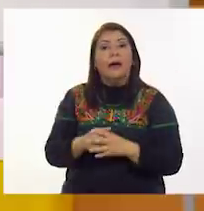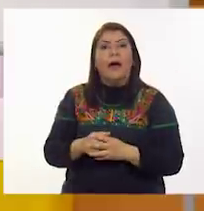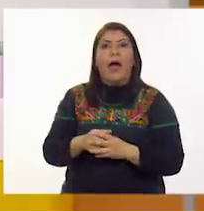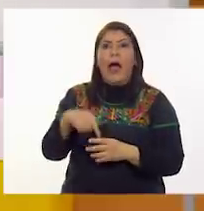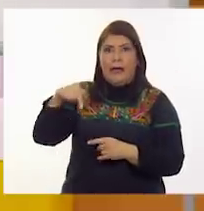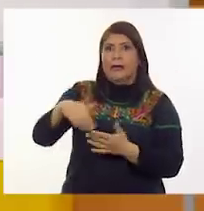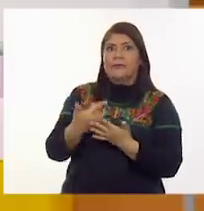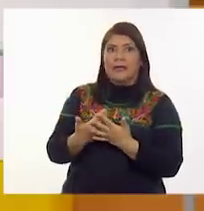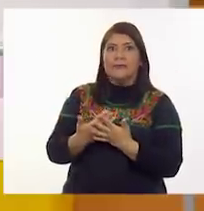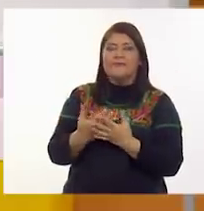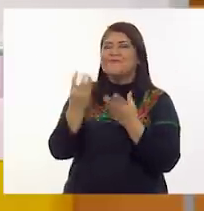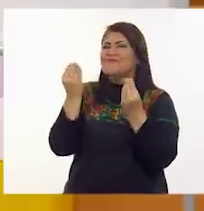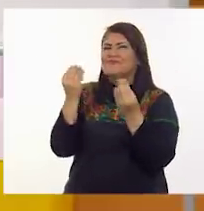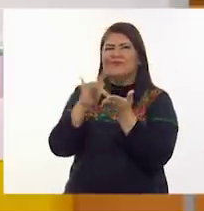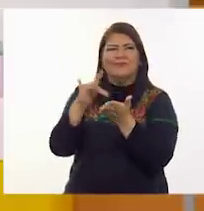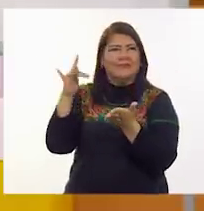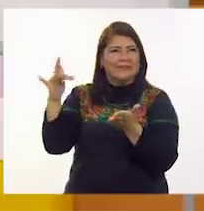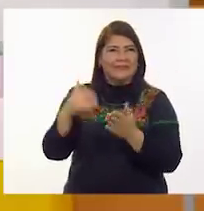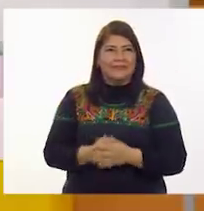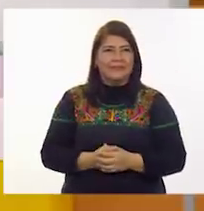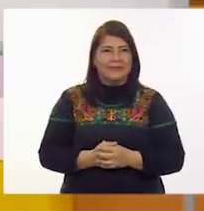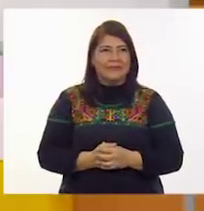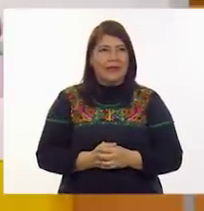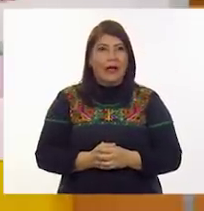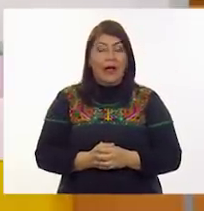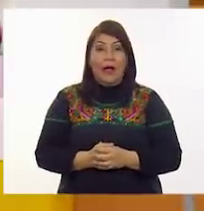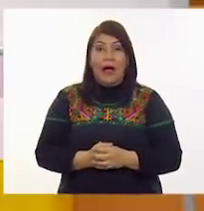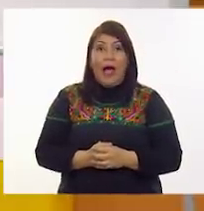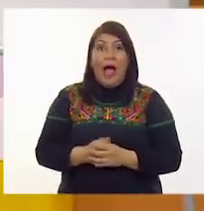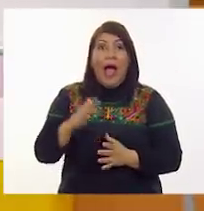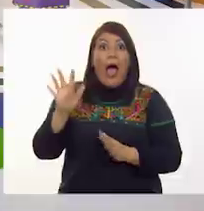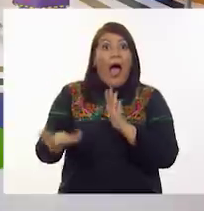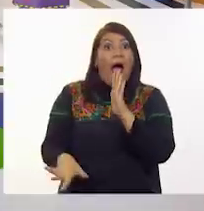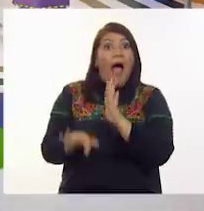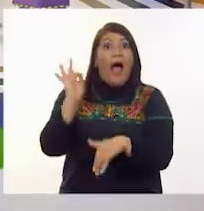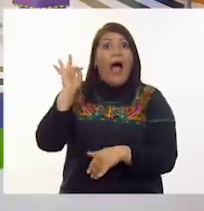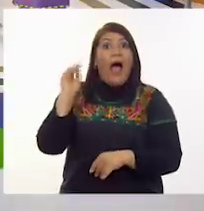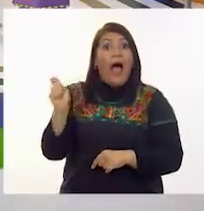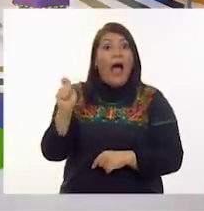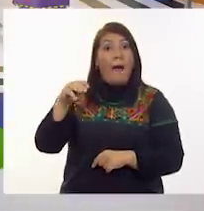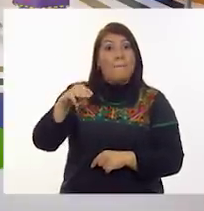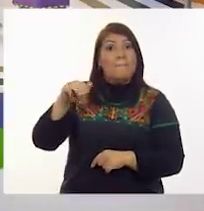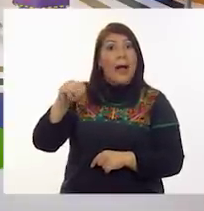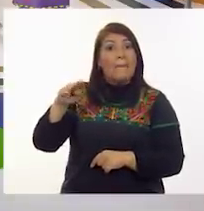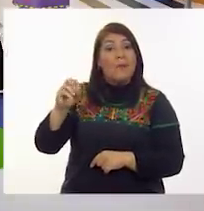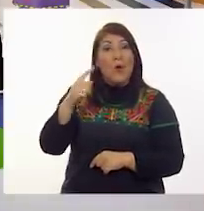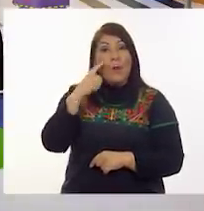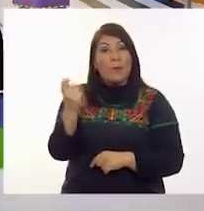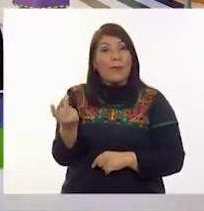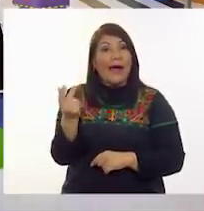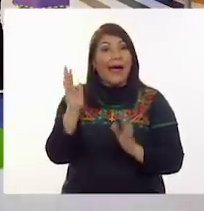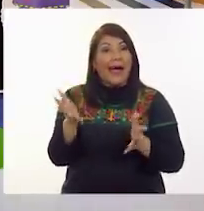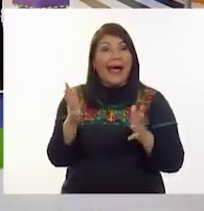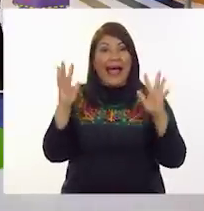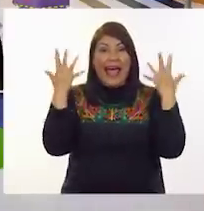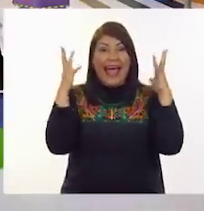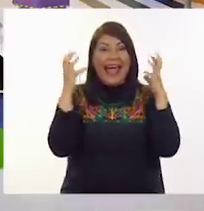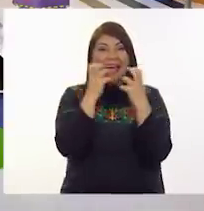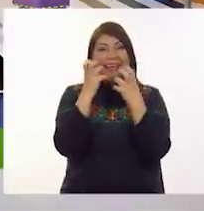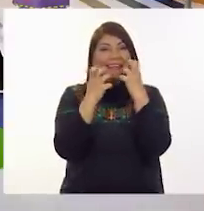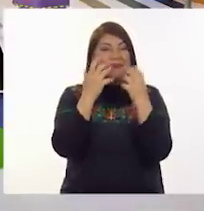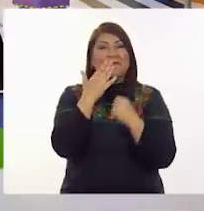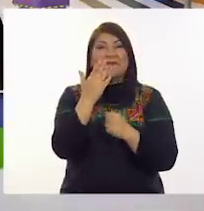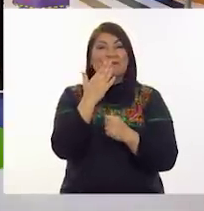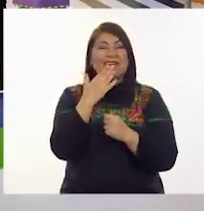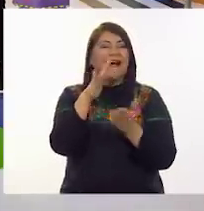la esperamos! ¡Muchas gracias! ¡Ya encontraron a Mambo! ¡Sí! ¡Muy bien! ¡Gracias!